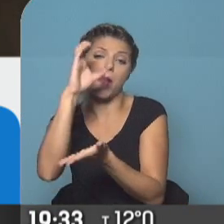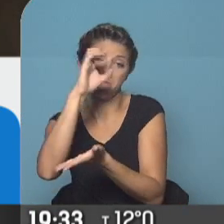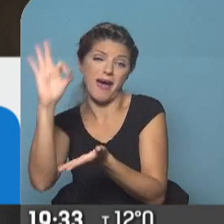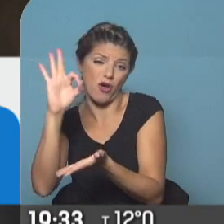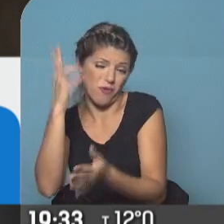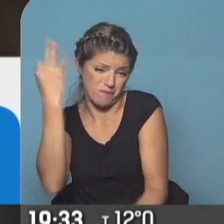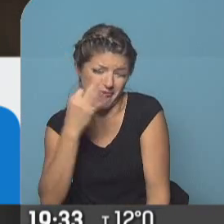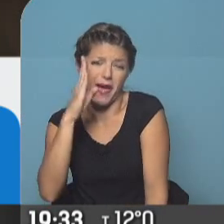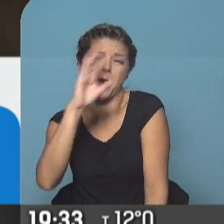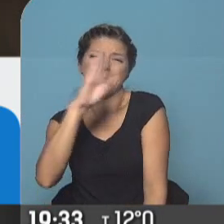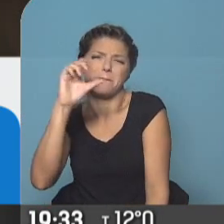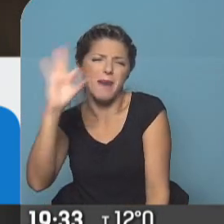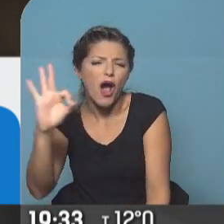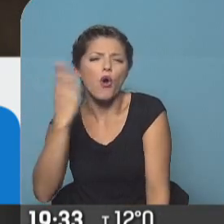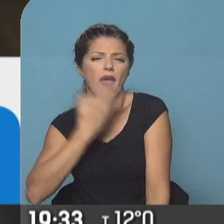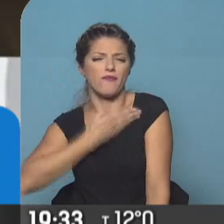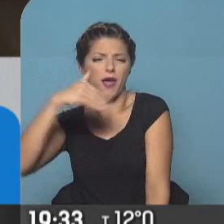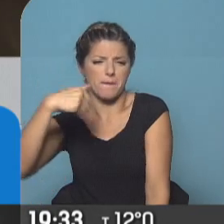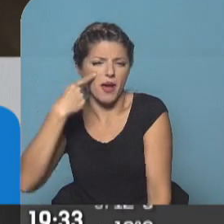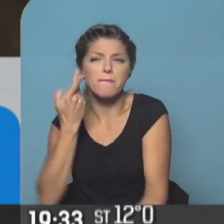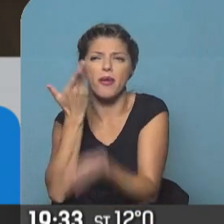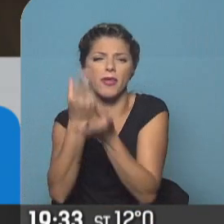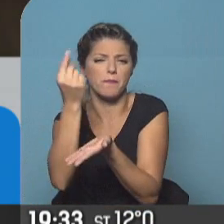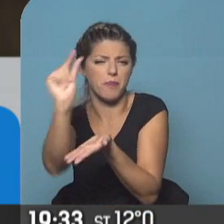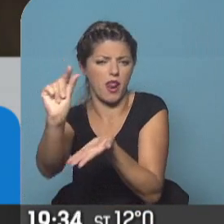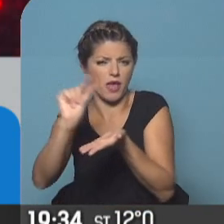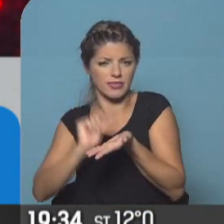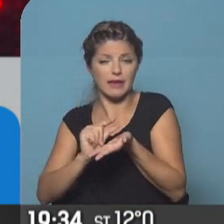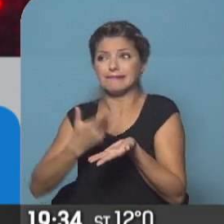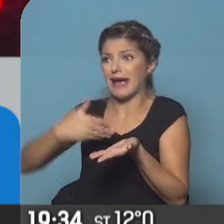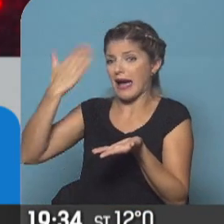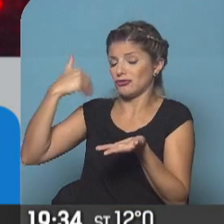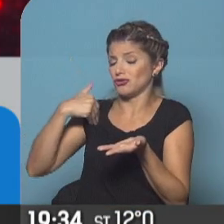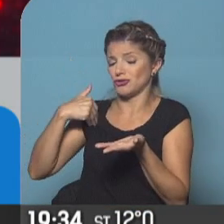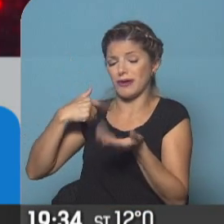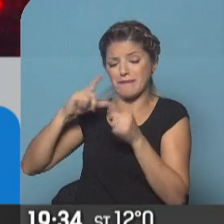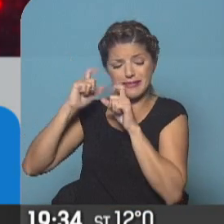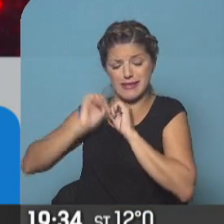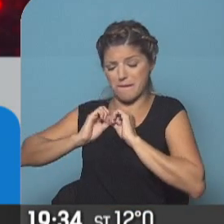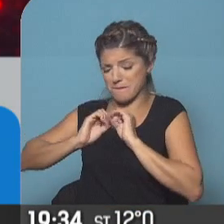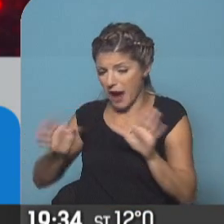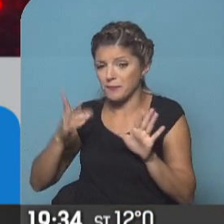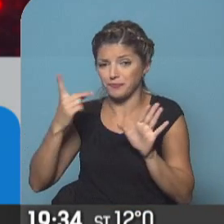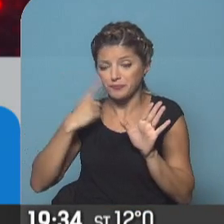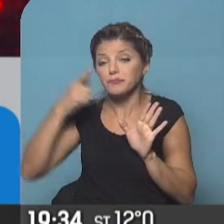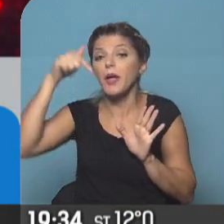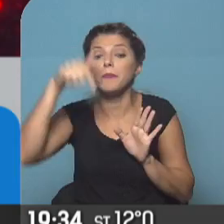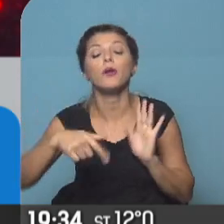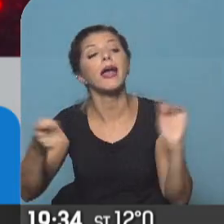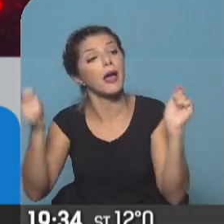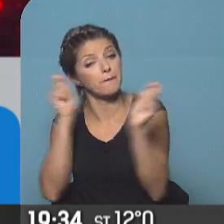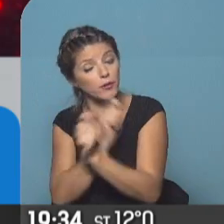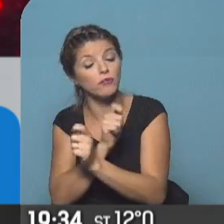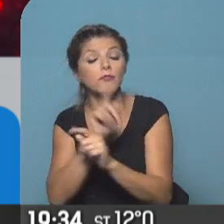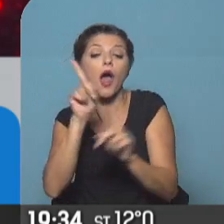Digo, tuvimos malas experiencias con el FMI en el pasado, ahora el FMI es otra cosa. Bueno, lo hemos visto en el noticiero, que están diciendo, bueno,